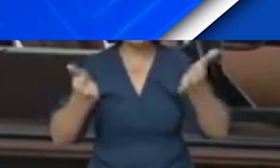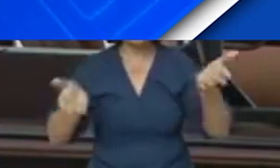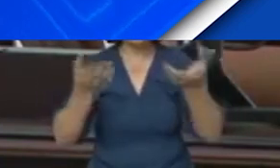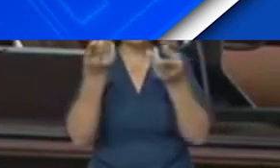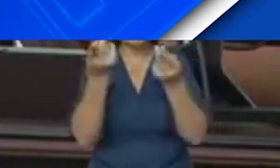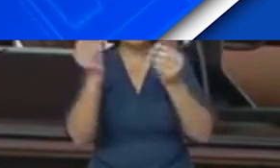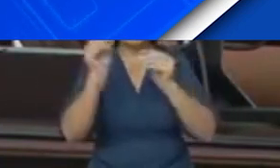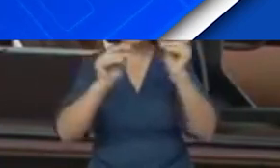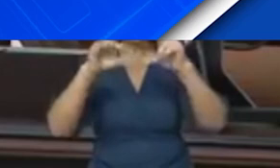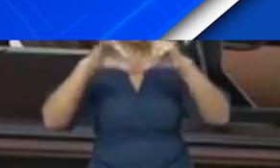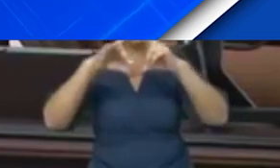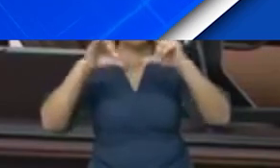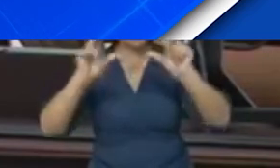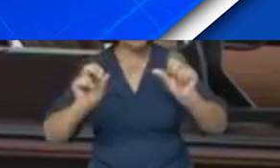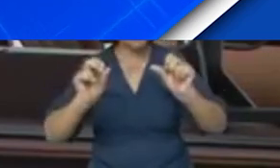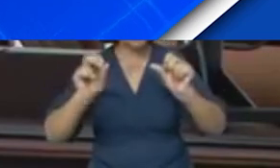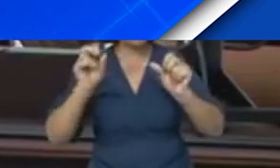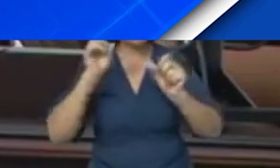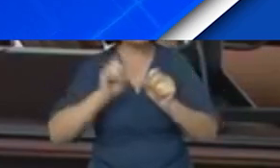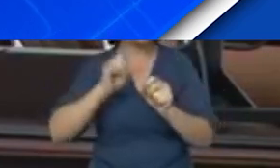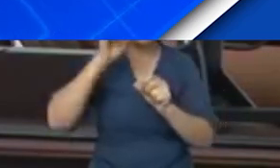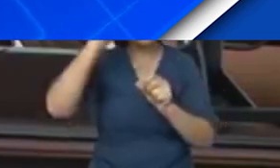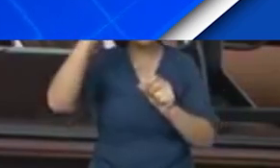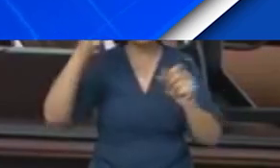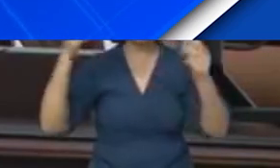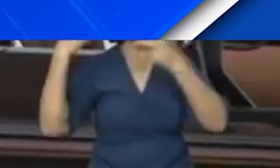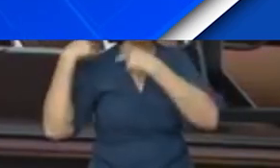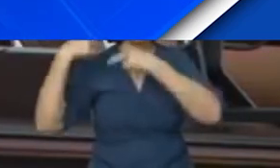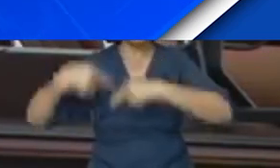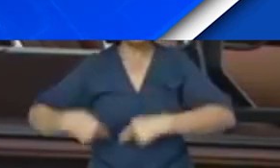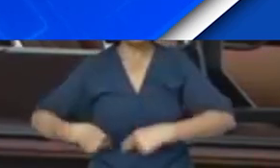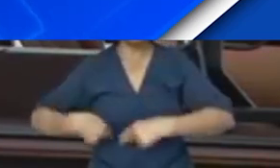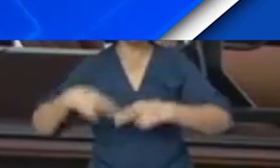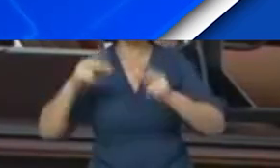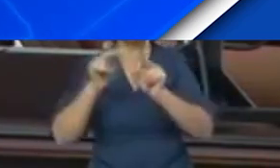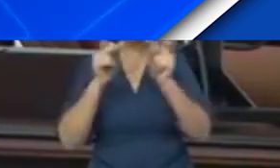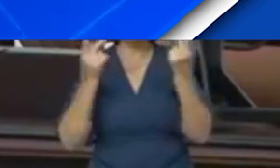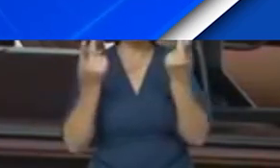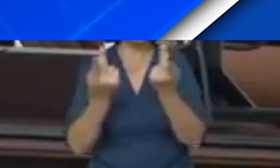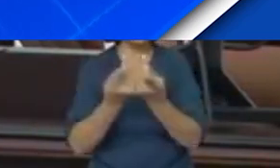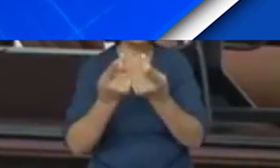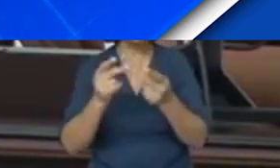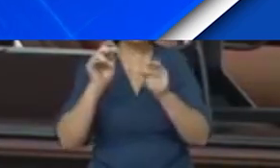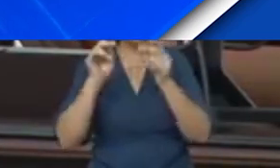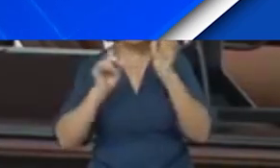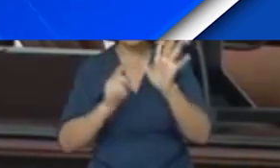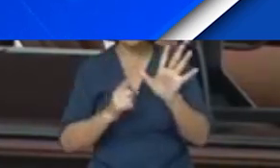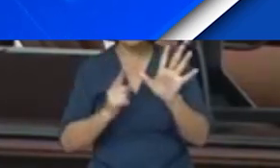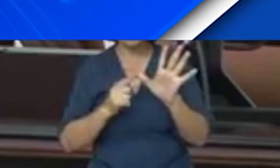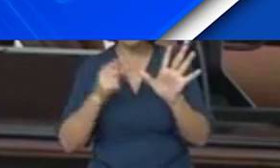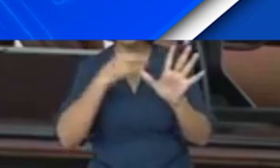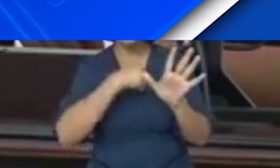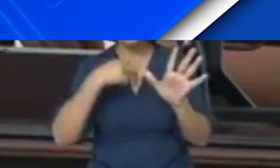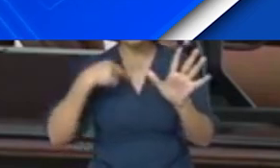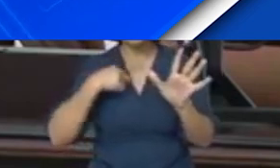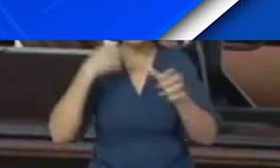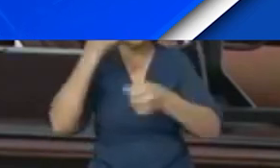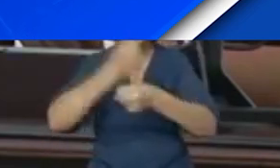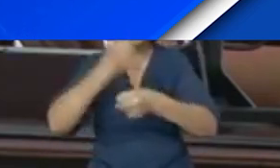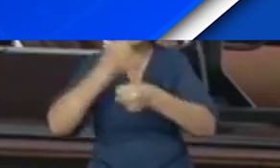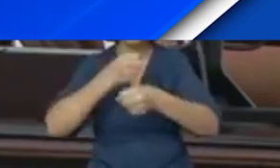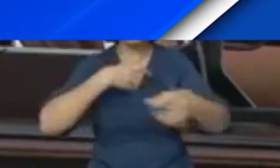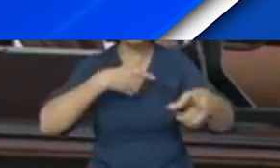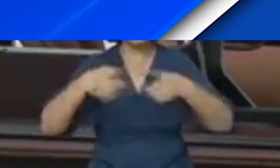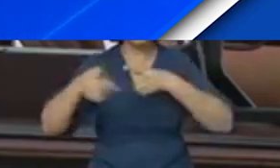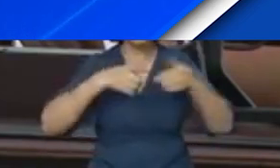económico del país y el desarrollo humano de la población 5 realizar la funciones